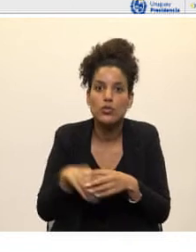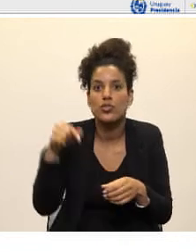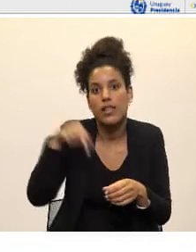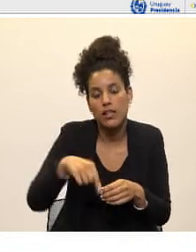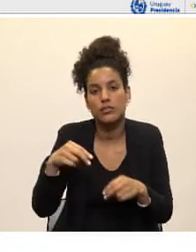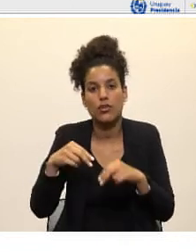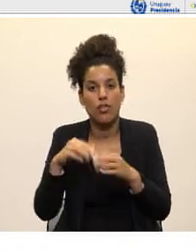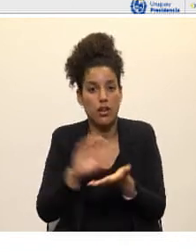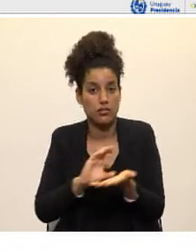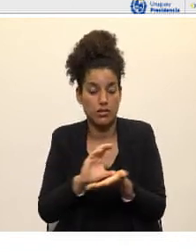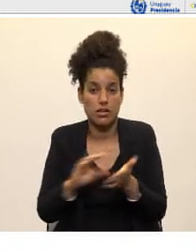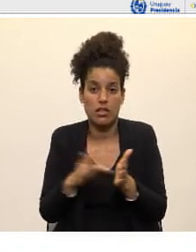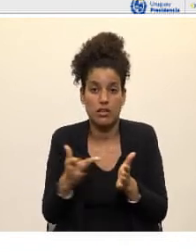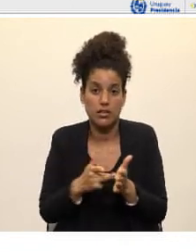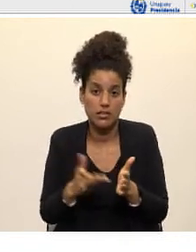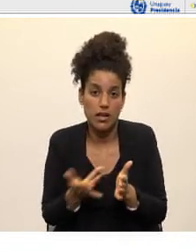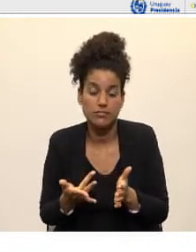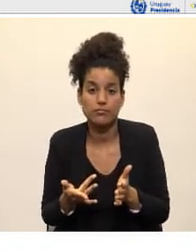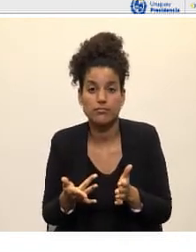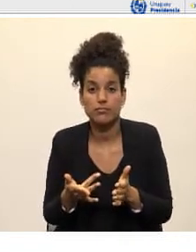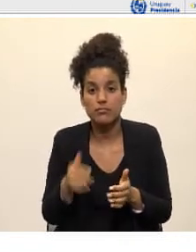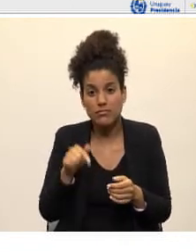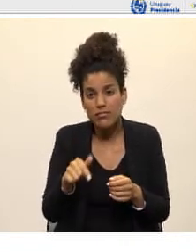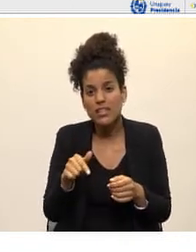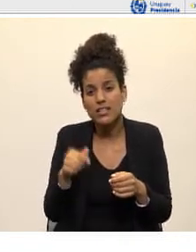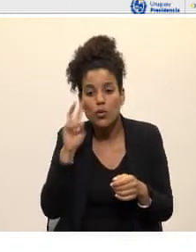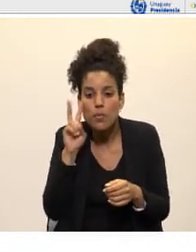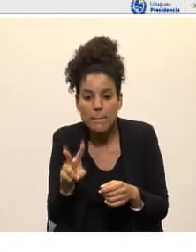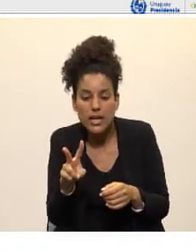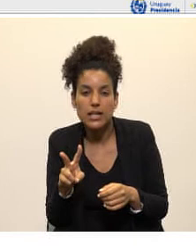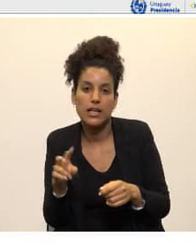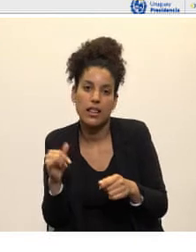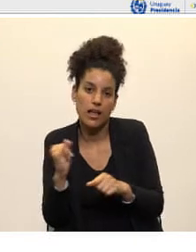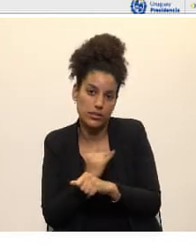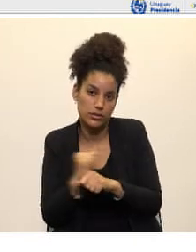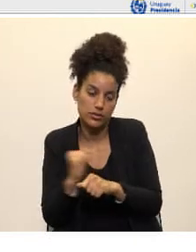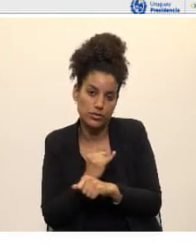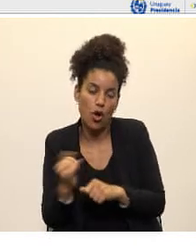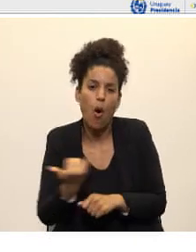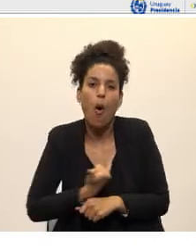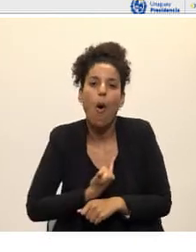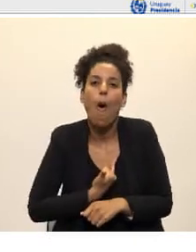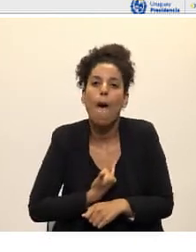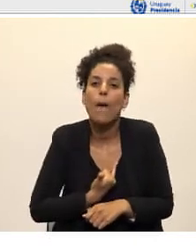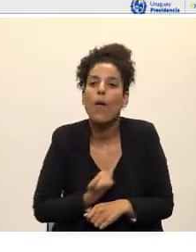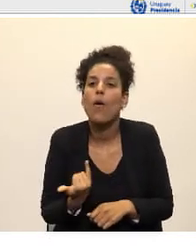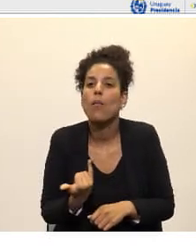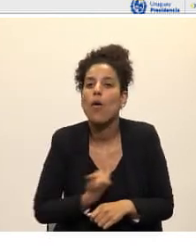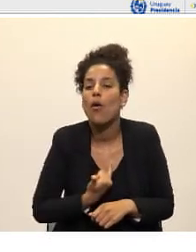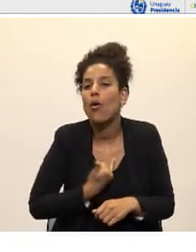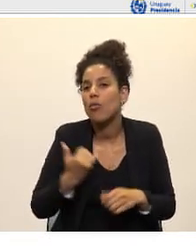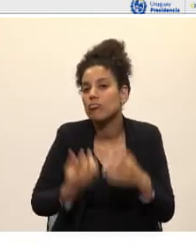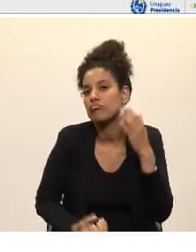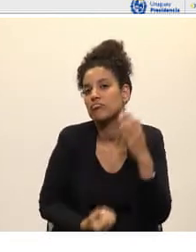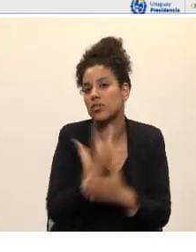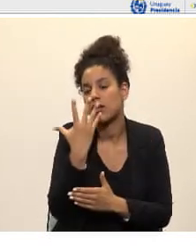reclama líneas de acción con una mirada territorial e institucional. Es decir, cómo se constituye esta escuela